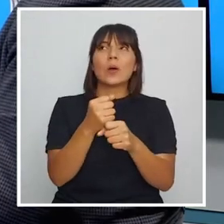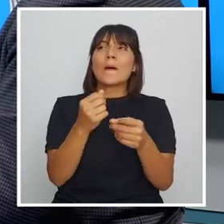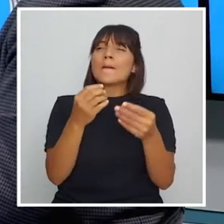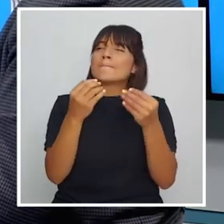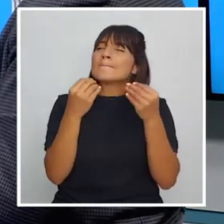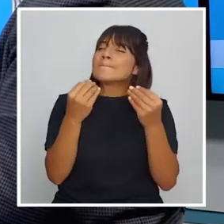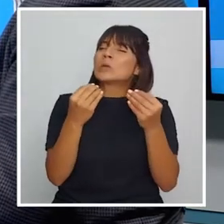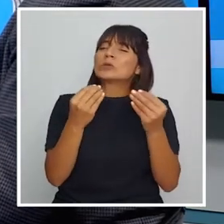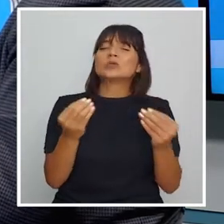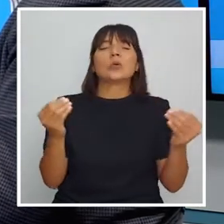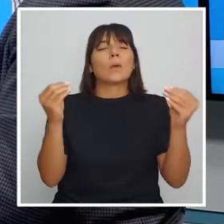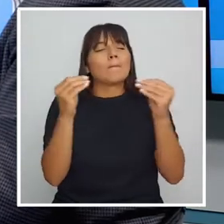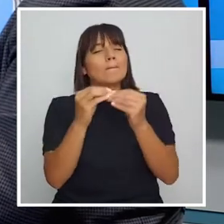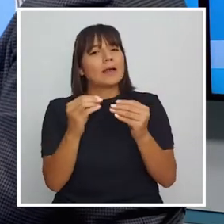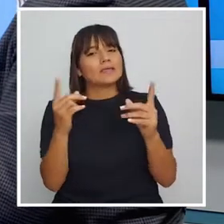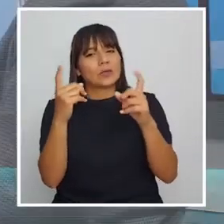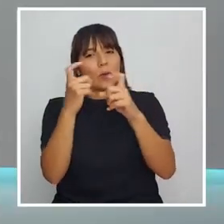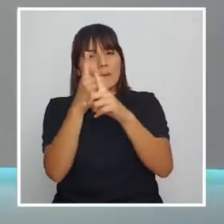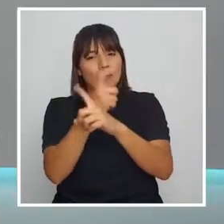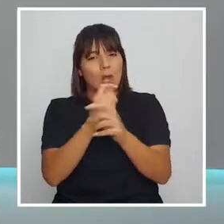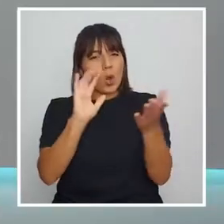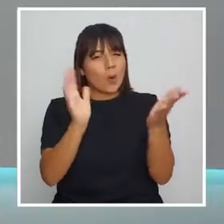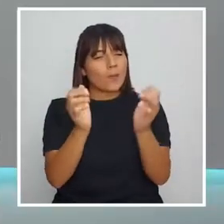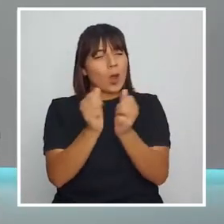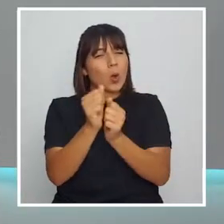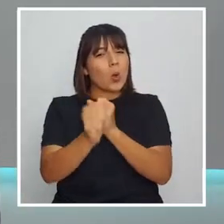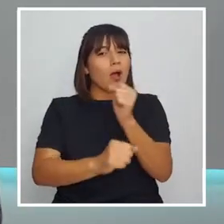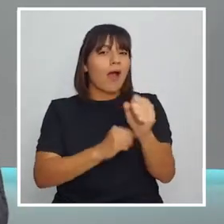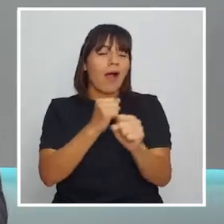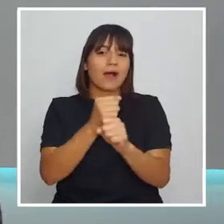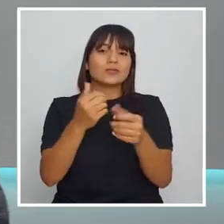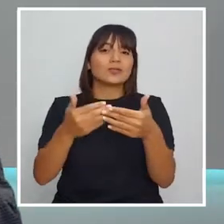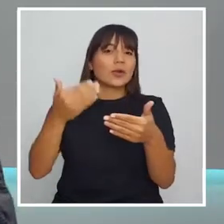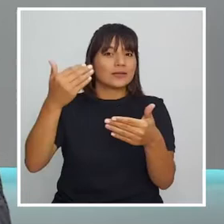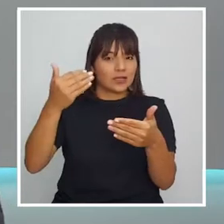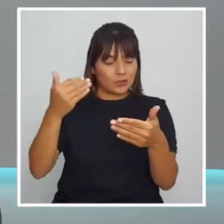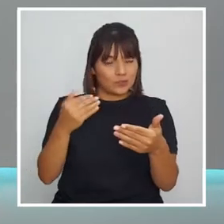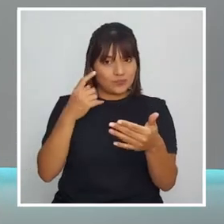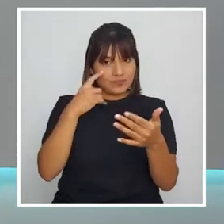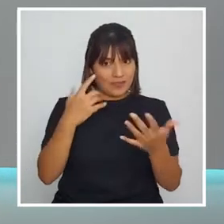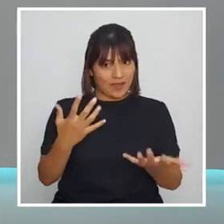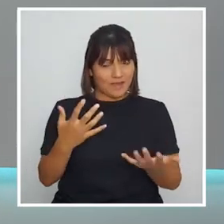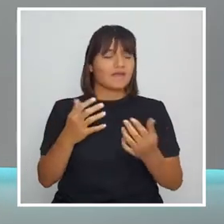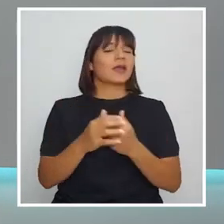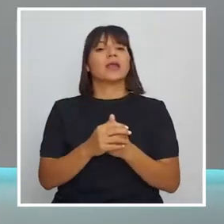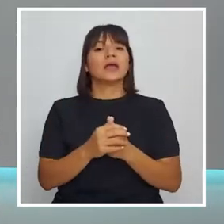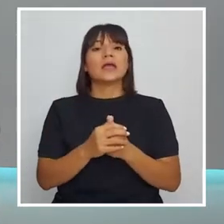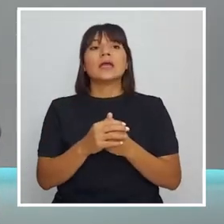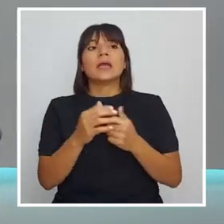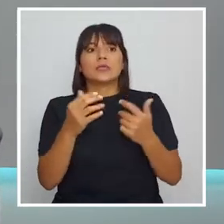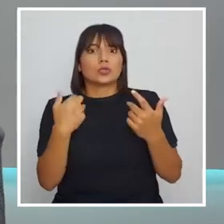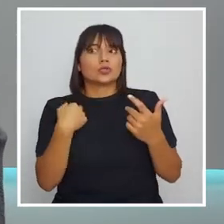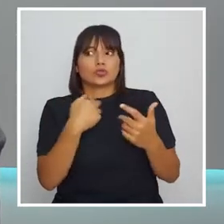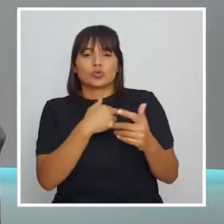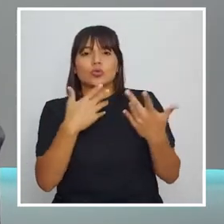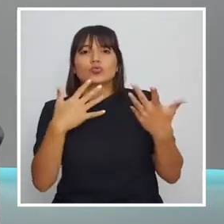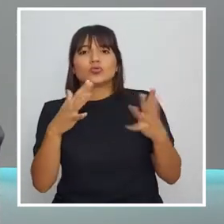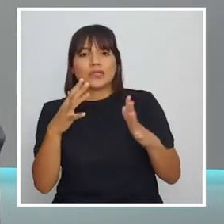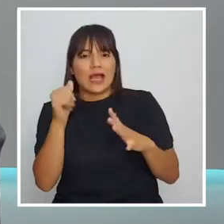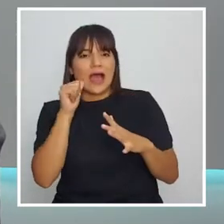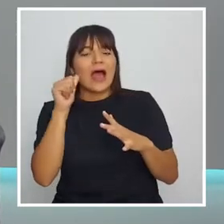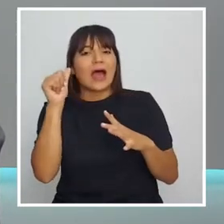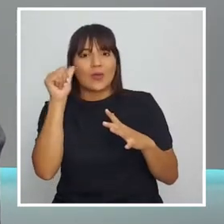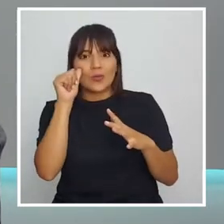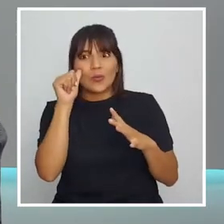mucho más complejo que otros años que hemos vivido. Vamos a ver, los que tenemos ya cierta edad, que acumulamos varias